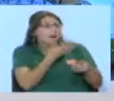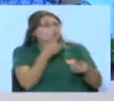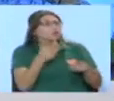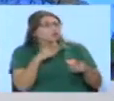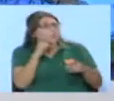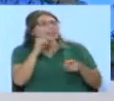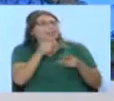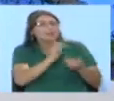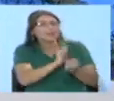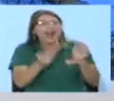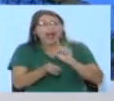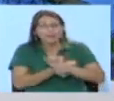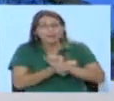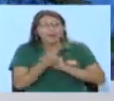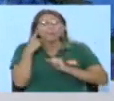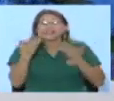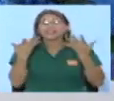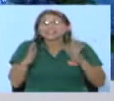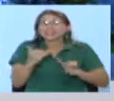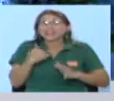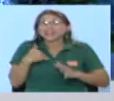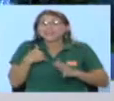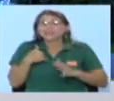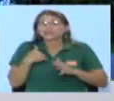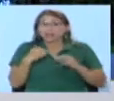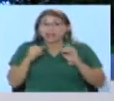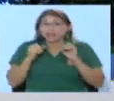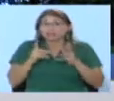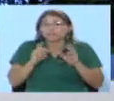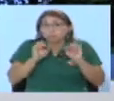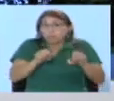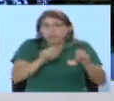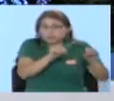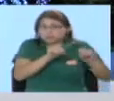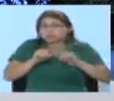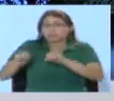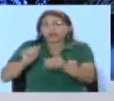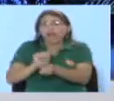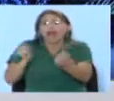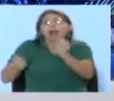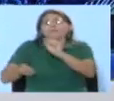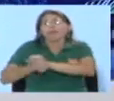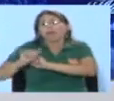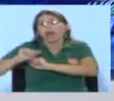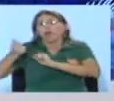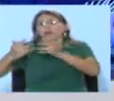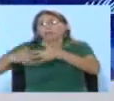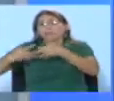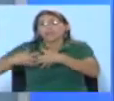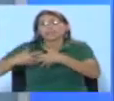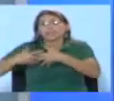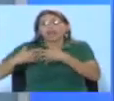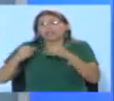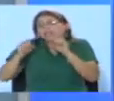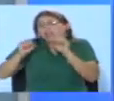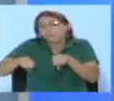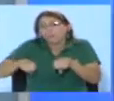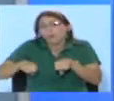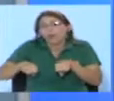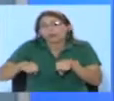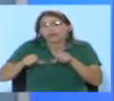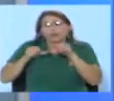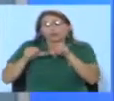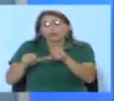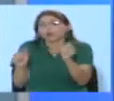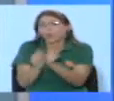ya tenemos portabilidad numérica. Sí, ya claro. No me pueden amarrar a que me tengo que quedar en una red porque pierdo mi identidad digital, ¿verdad? Si yo